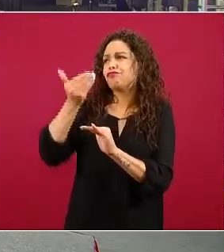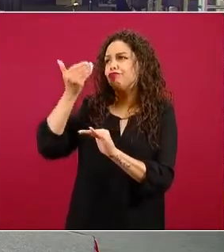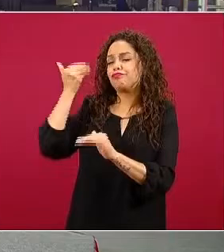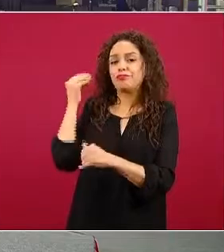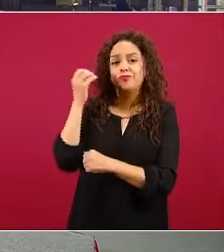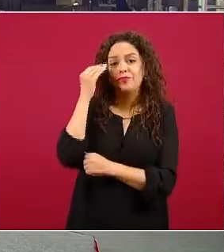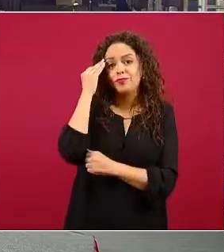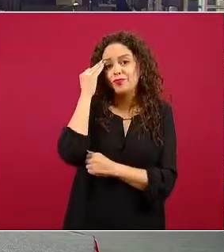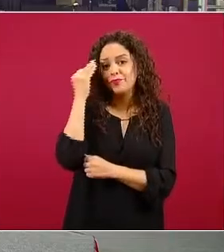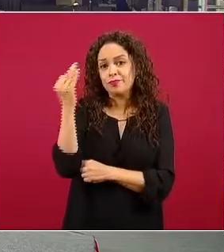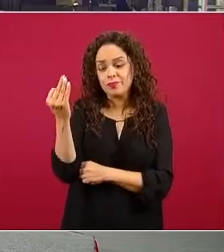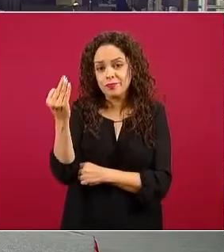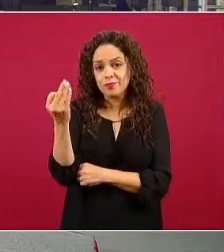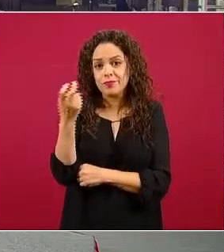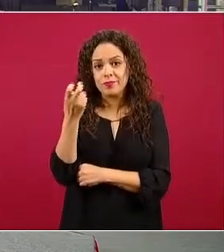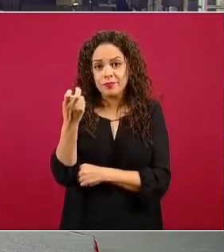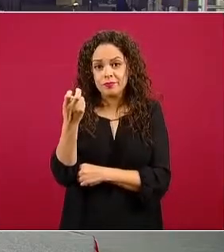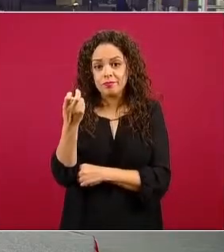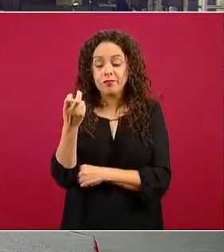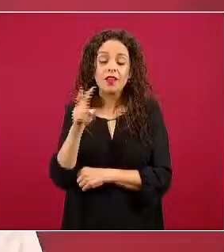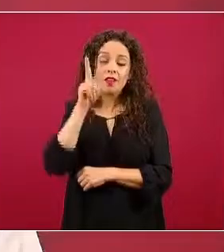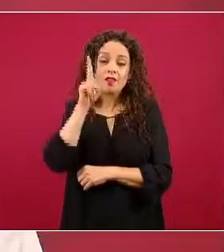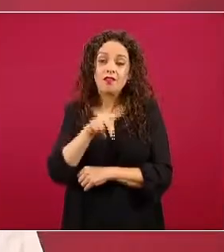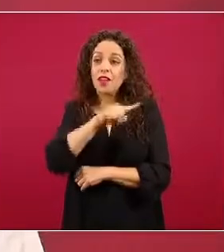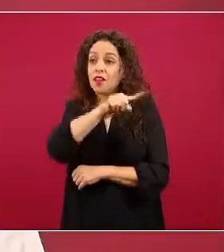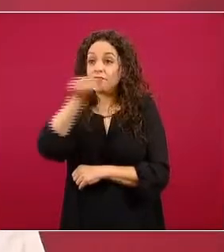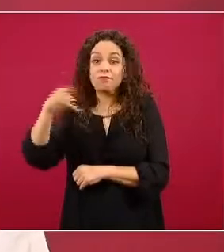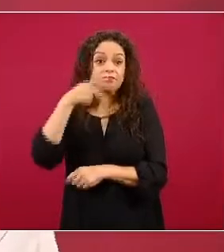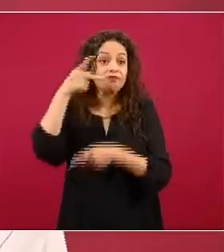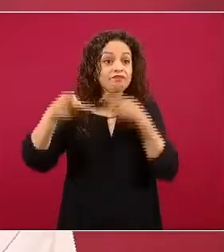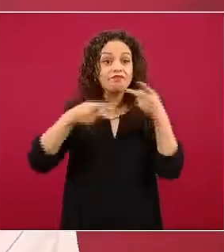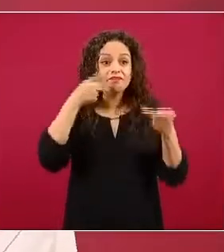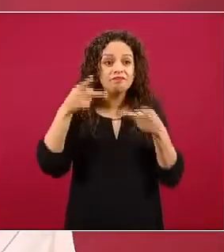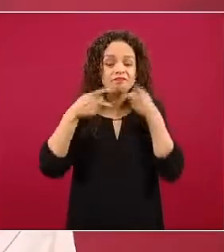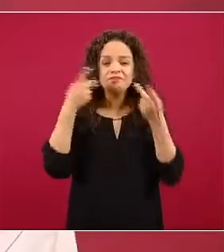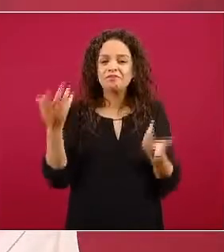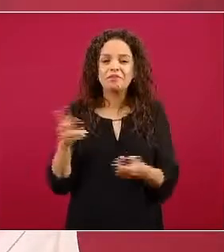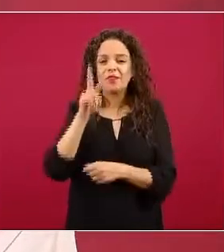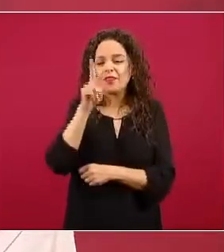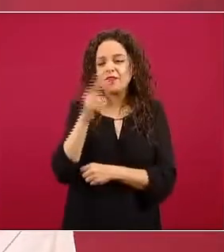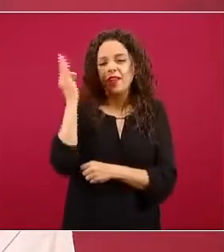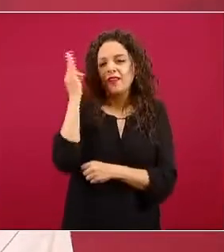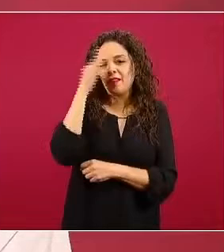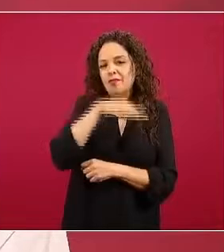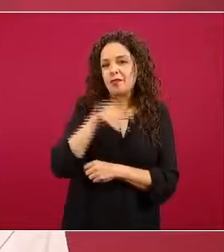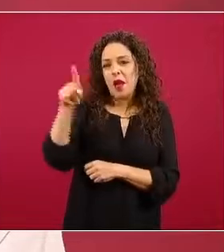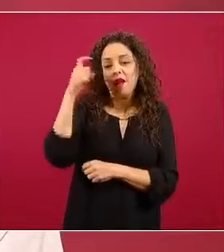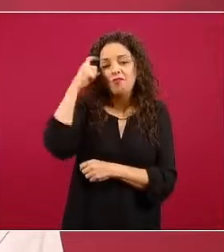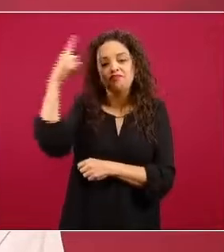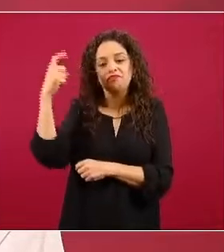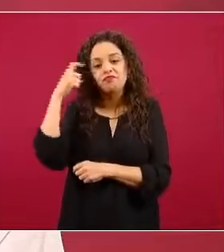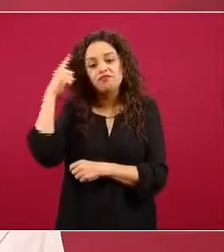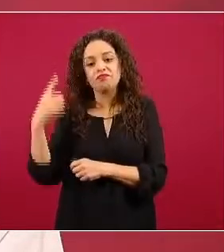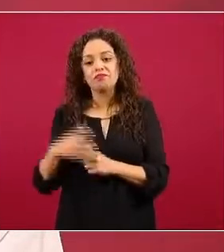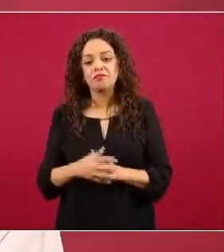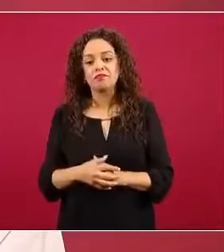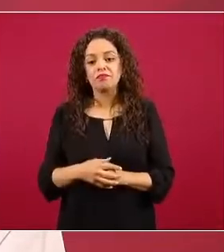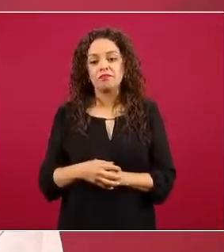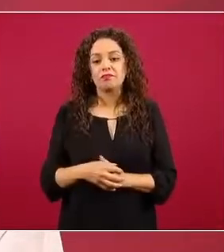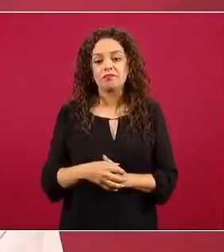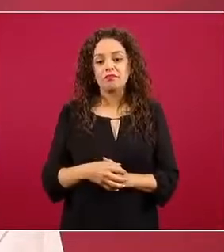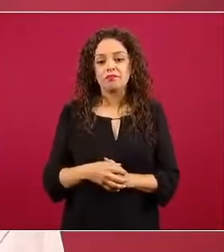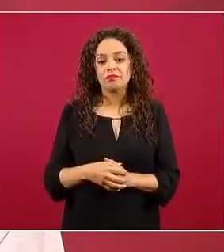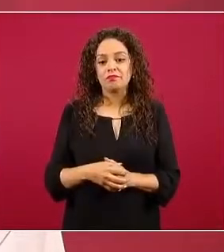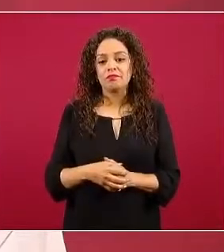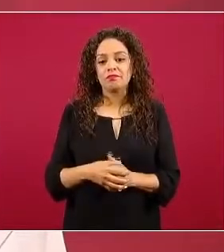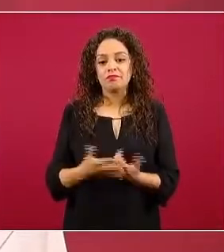son leyendas urbanas, ¿no? Suficiente control tenemos y otorgamos con nuestros